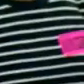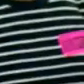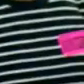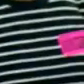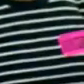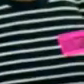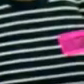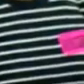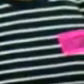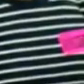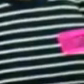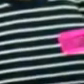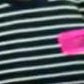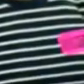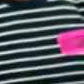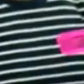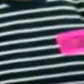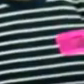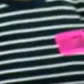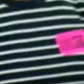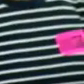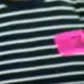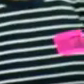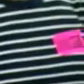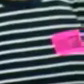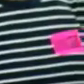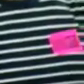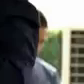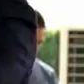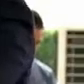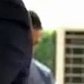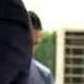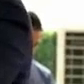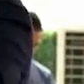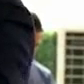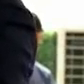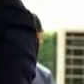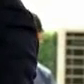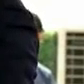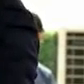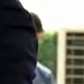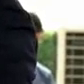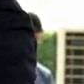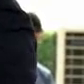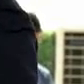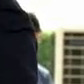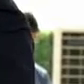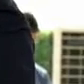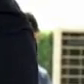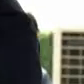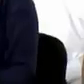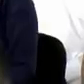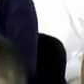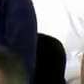Ayer estuvo aquí su marido, el señor presidente, y le dijimos que la trataríamos como usted se